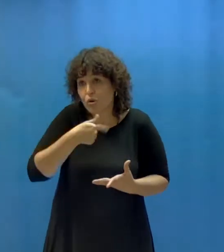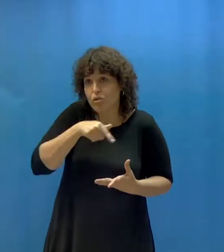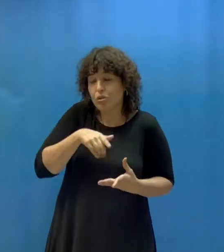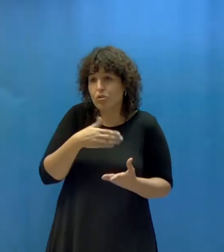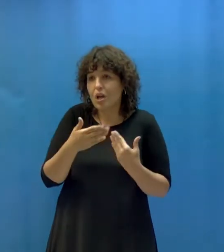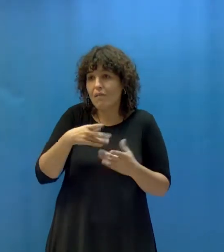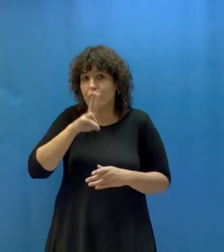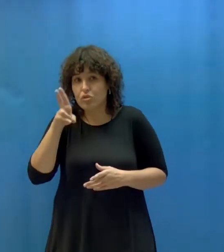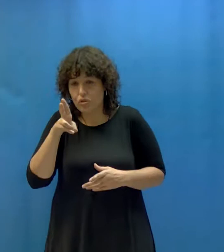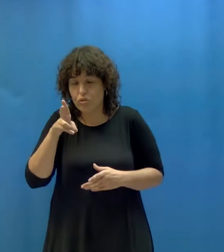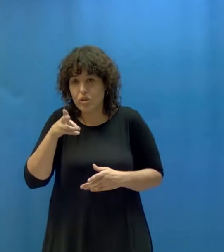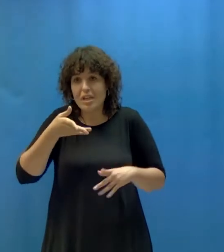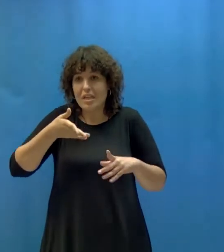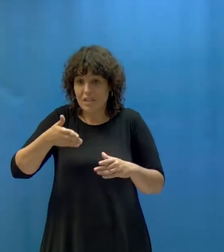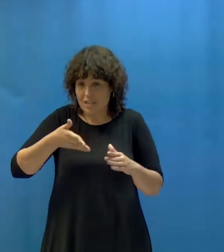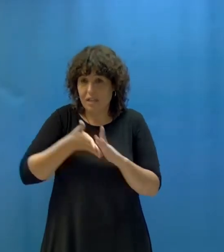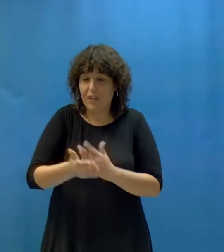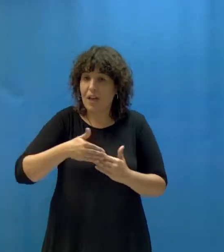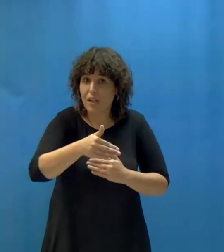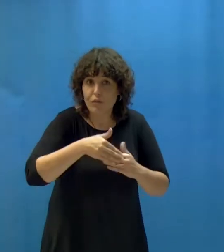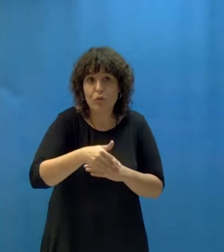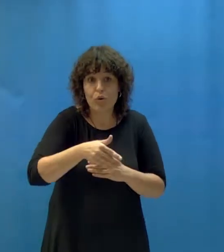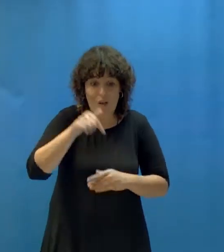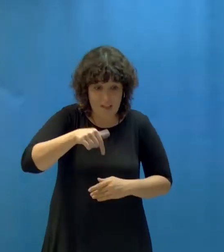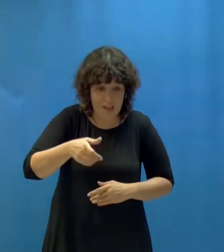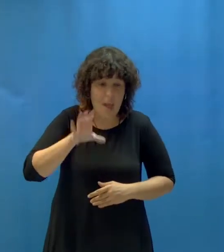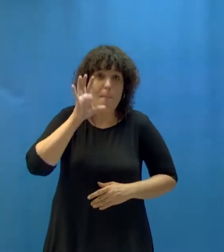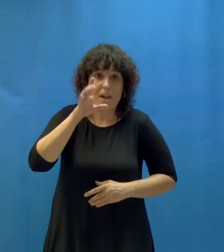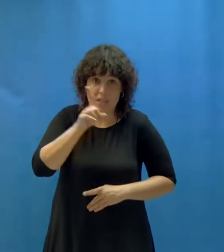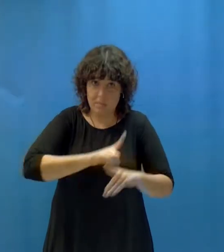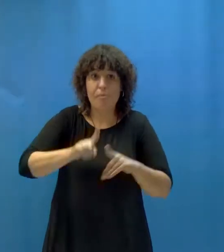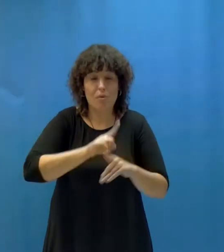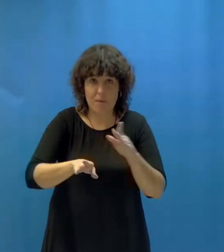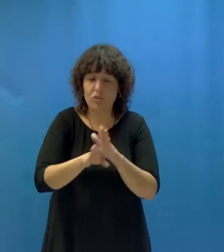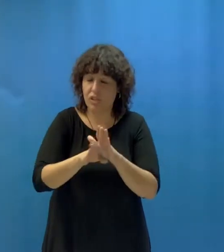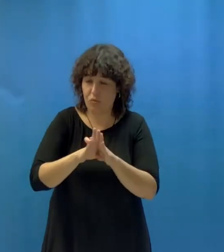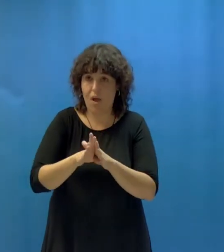problema en aquest país. Gràcies. Gràcies, senyor García. Ara sí, senyor Lorenzo, per a debat.